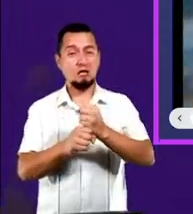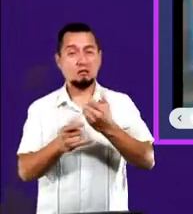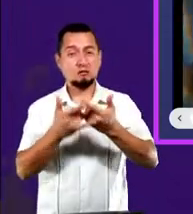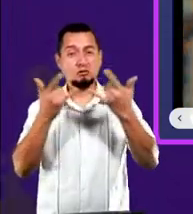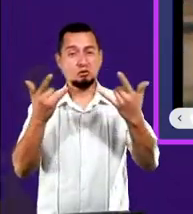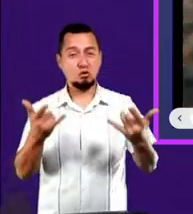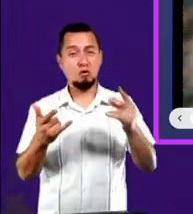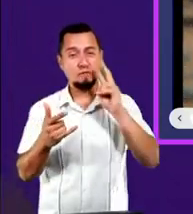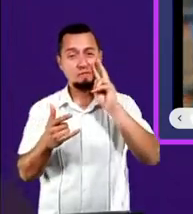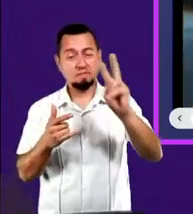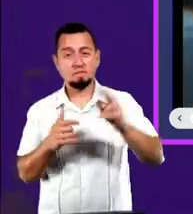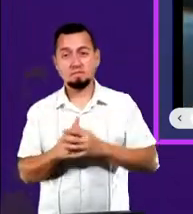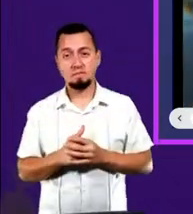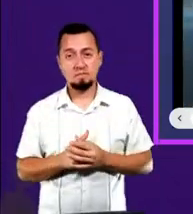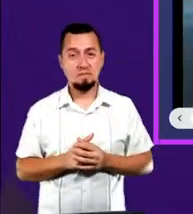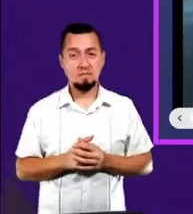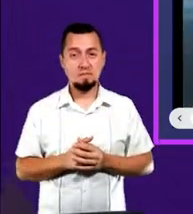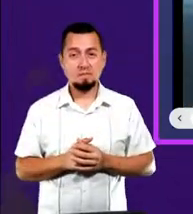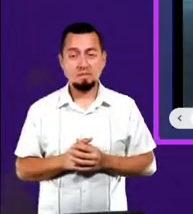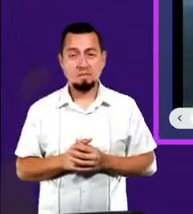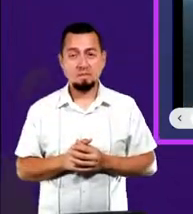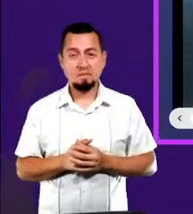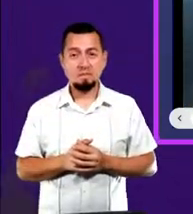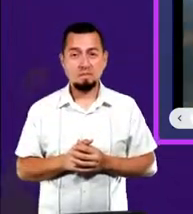de grandeza,